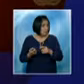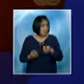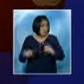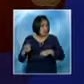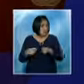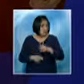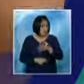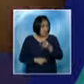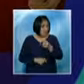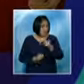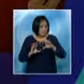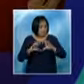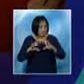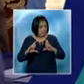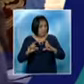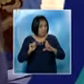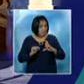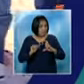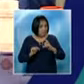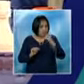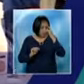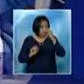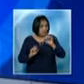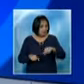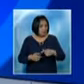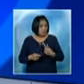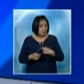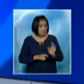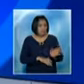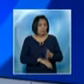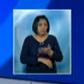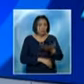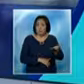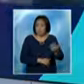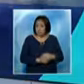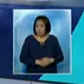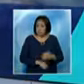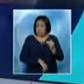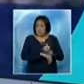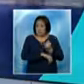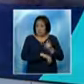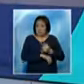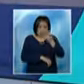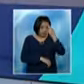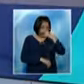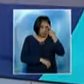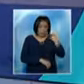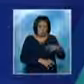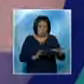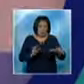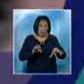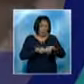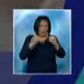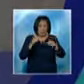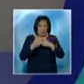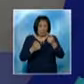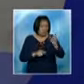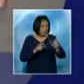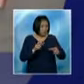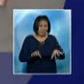país a pesar de sus etiquetados, que hacían pensar que sí. Y por otro lado, una iglesia católica fue destrozada por vándalos,